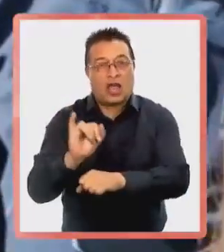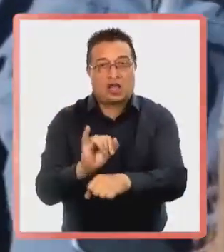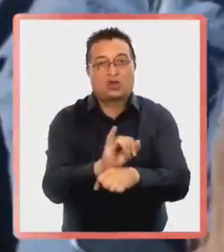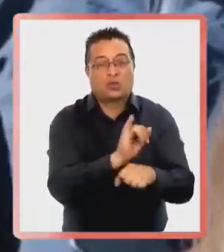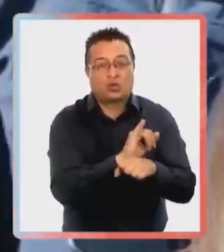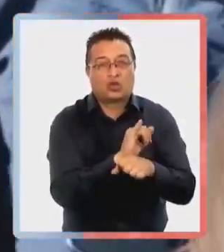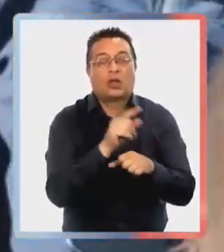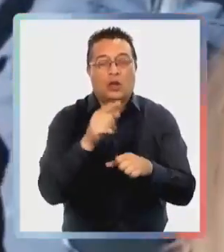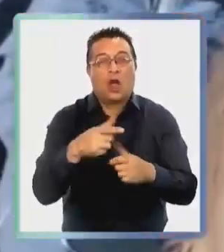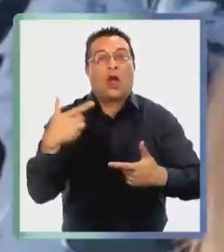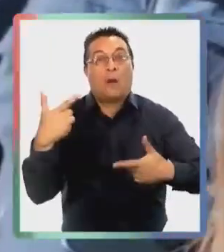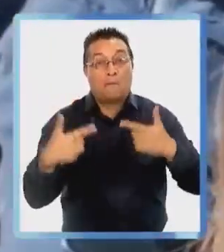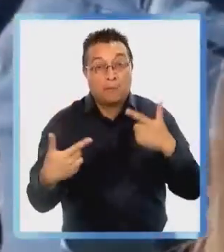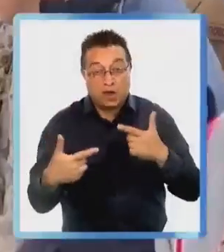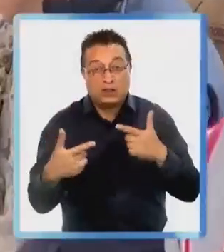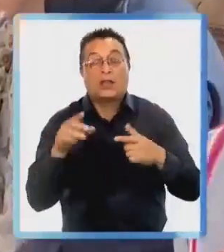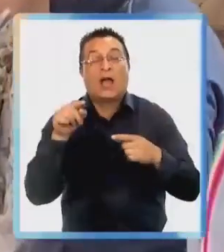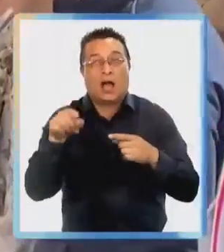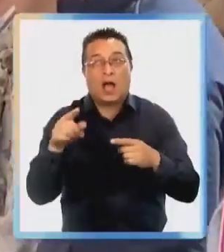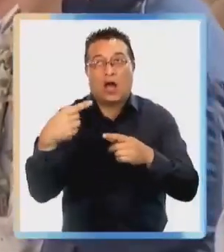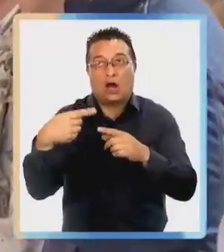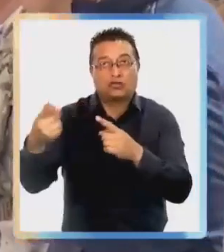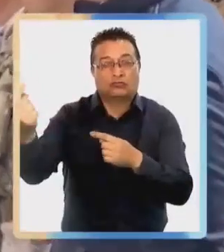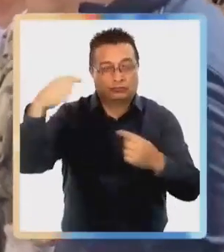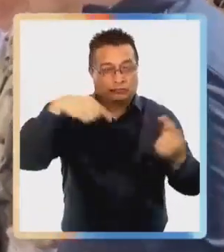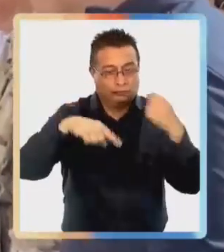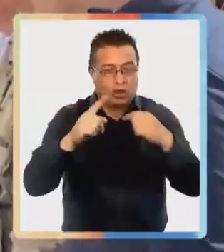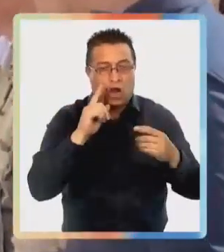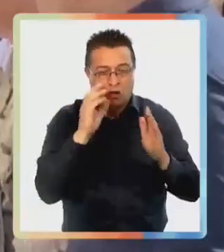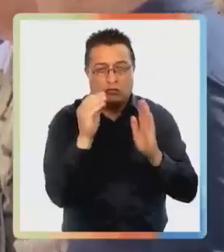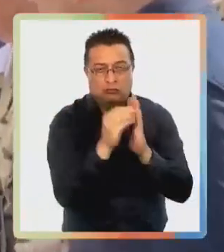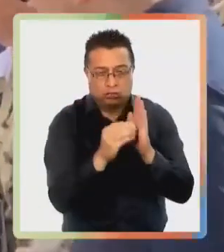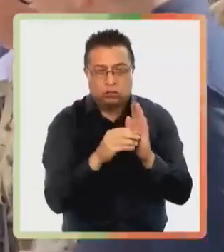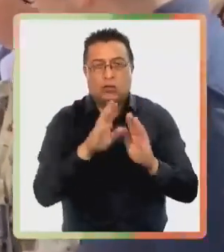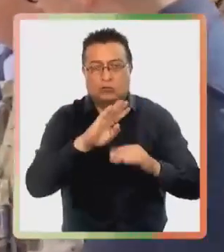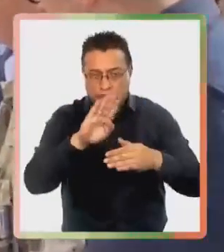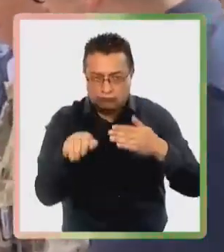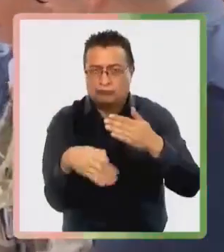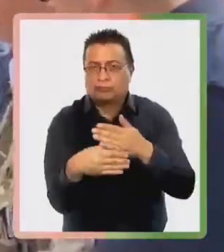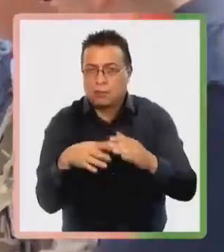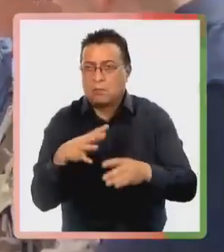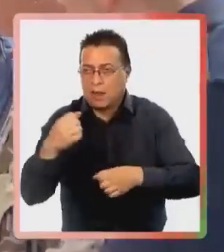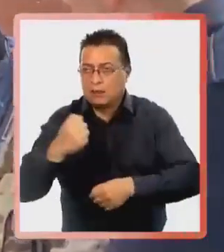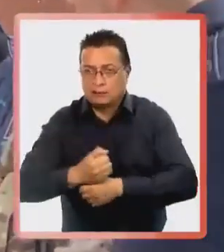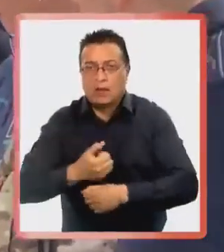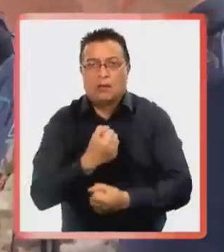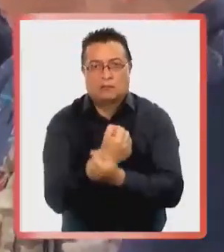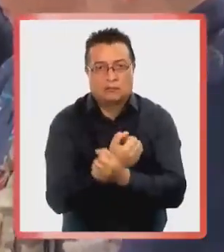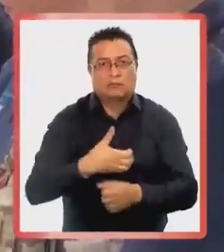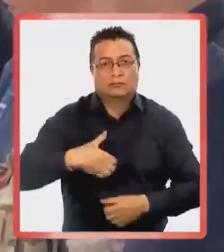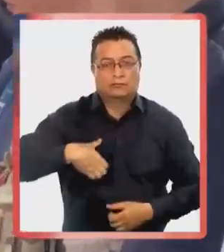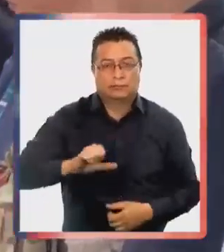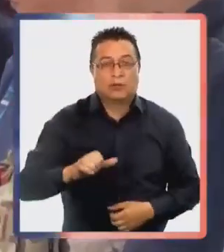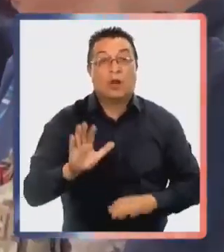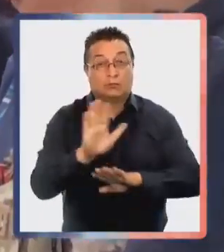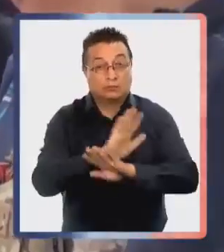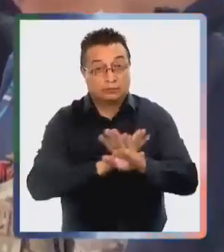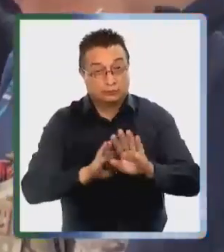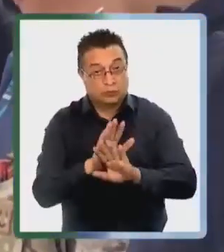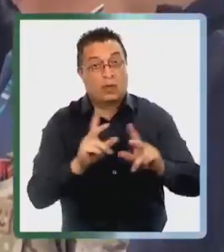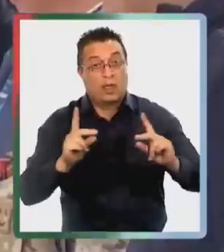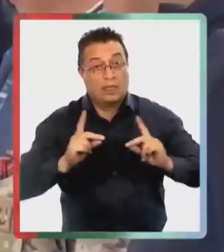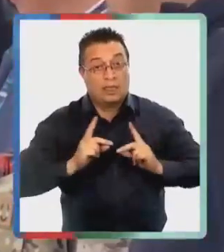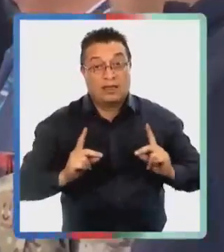está el reforzamiento que estamos haciendo de las policías. Para proteger la dignidad de quienes cruzan la frontera, el decreto